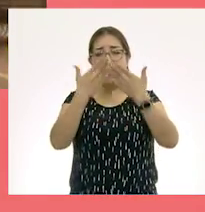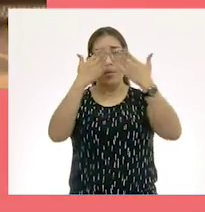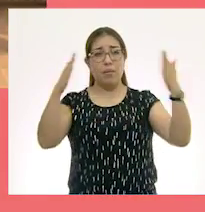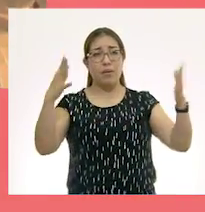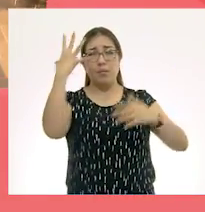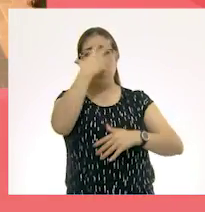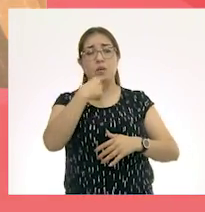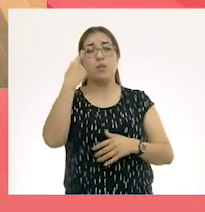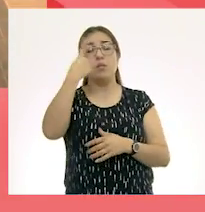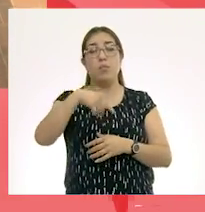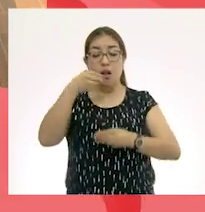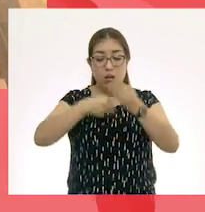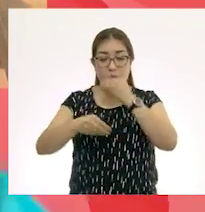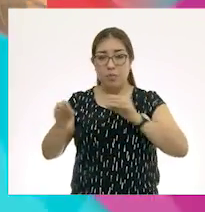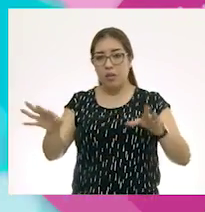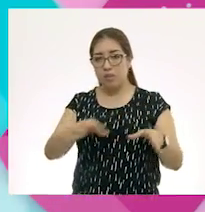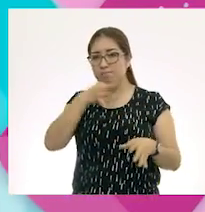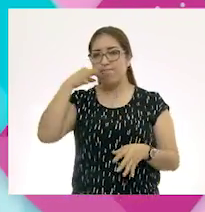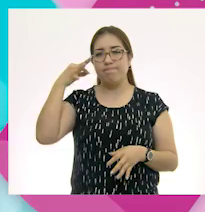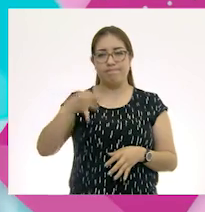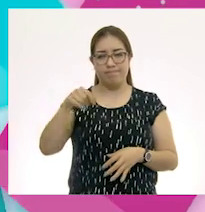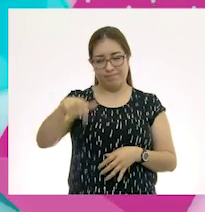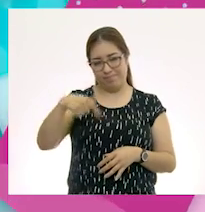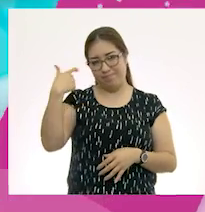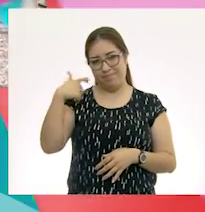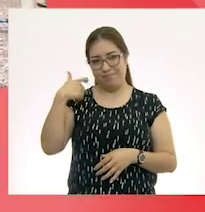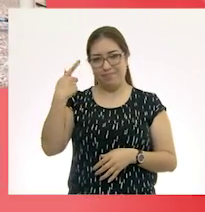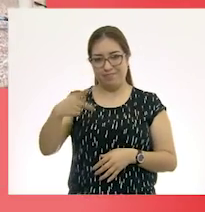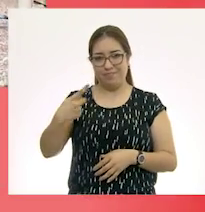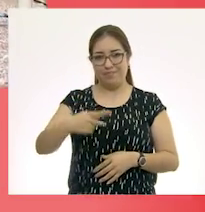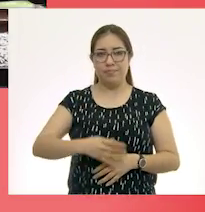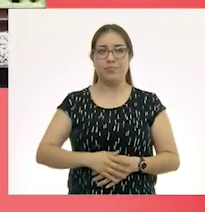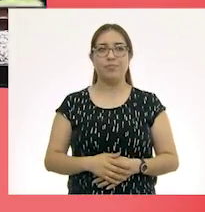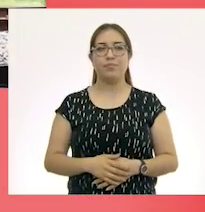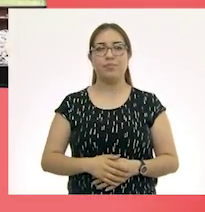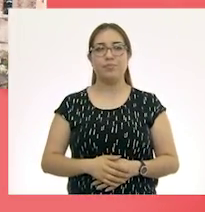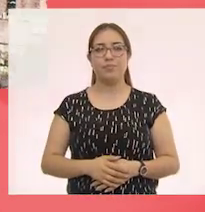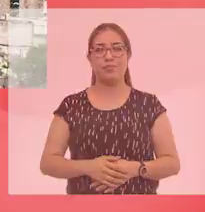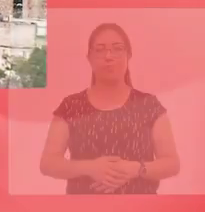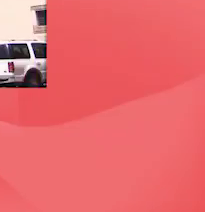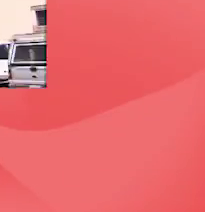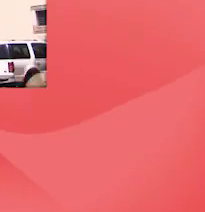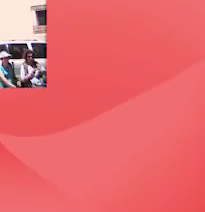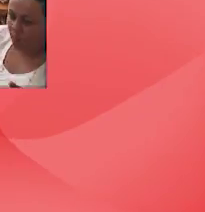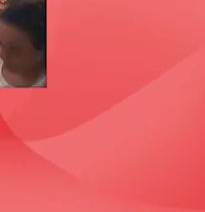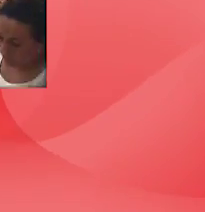disfrutar las delicias de la gastronomía queretana.